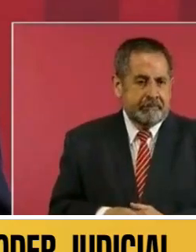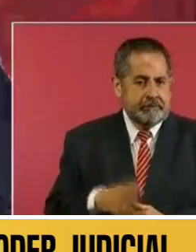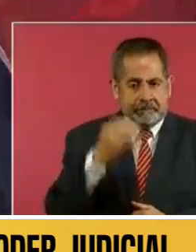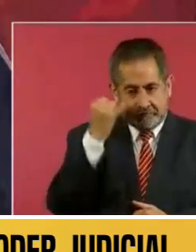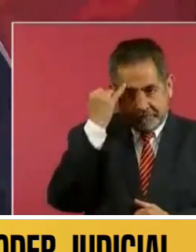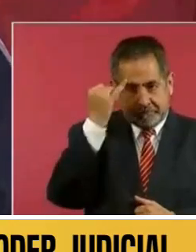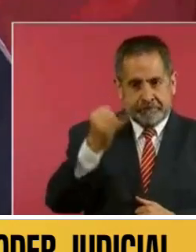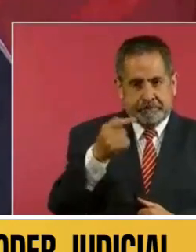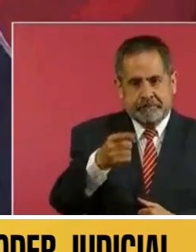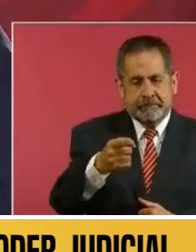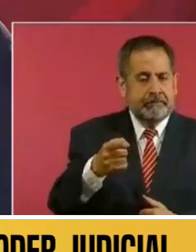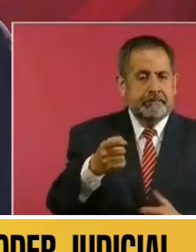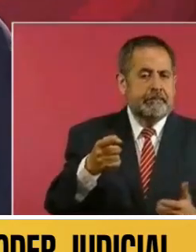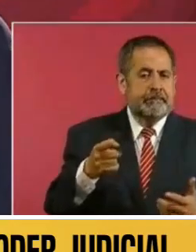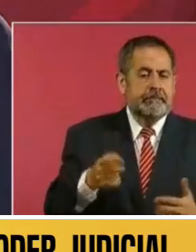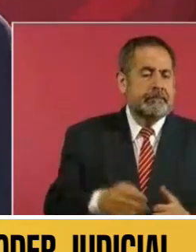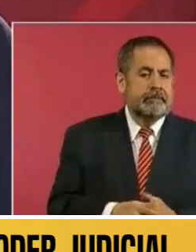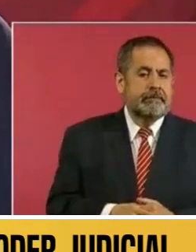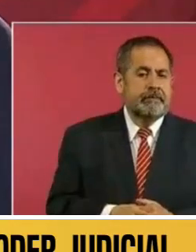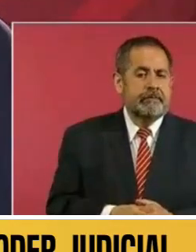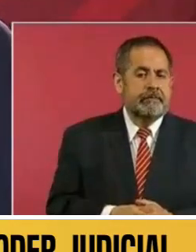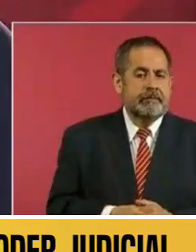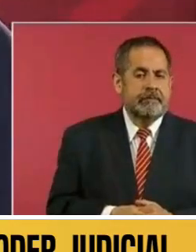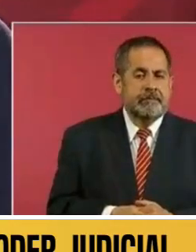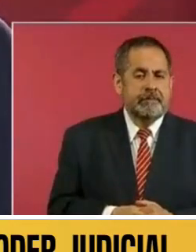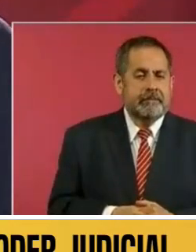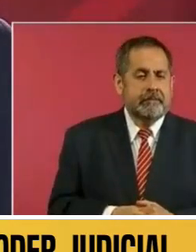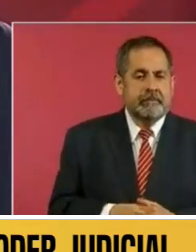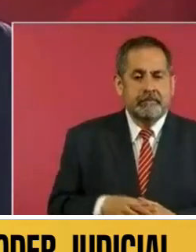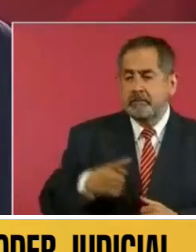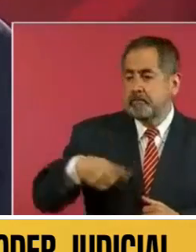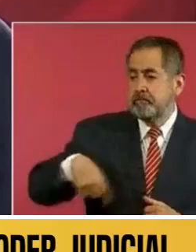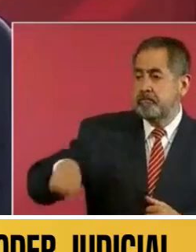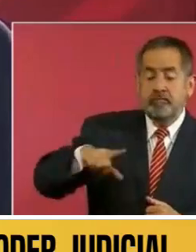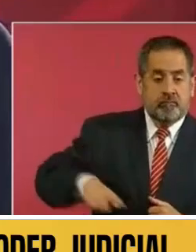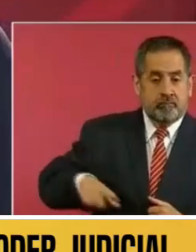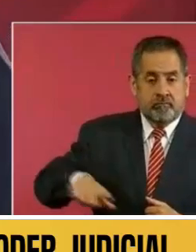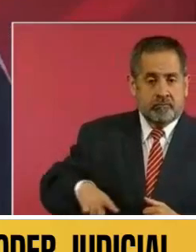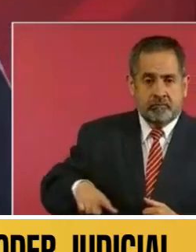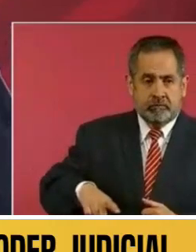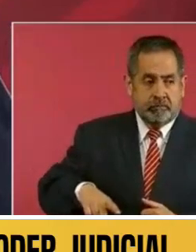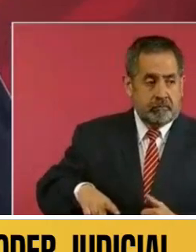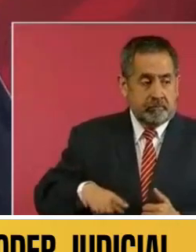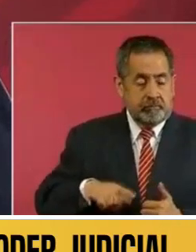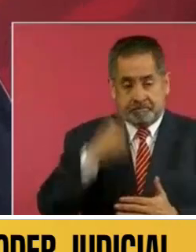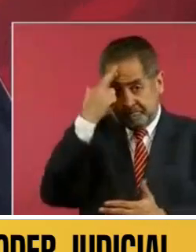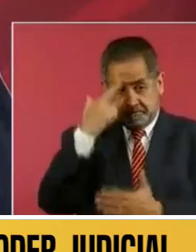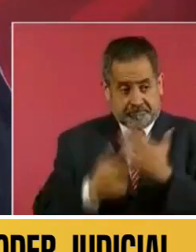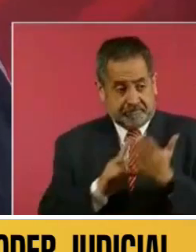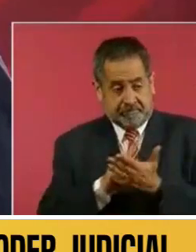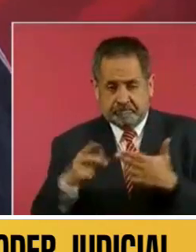Imagínense si ya no se violan derechos humanos por parte del Estado,